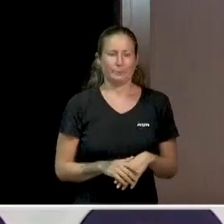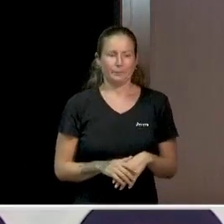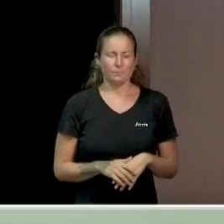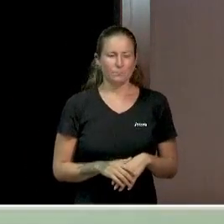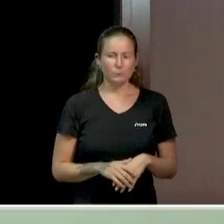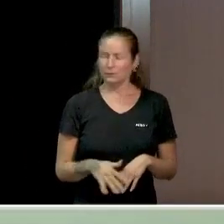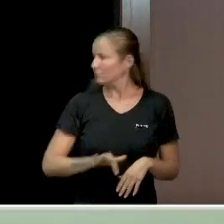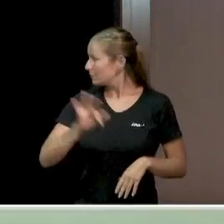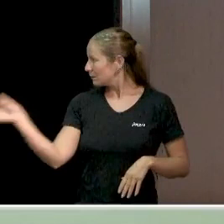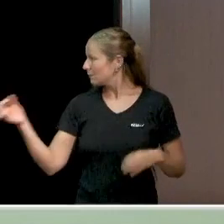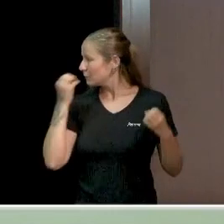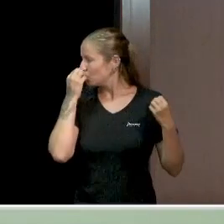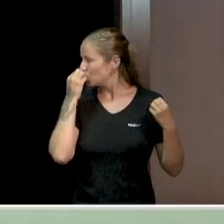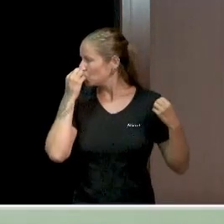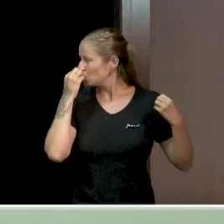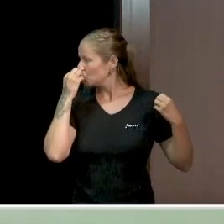Bueno, yo